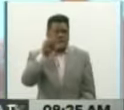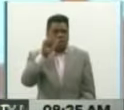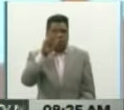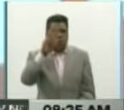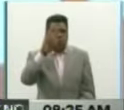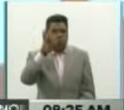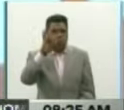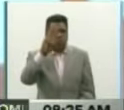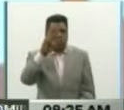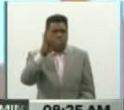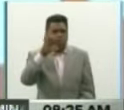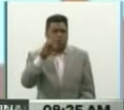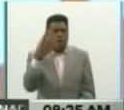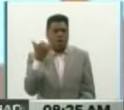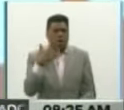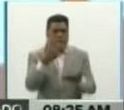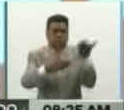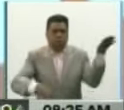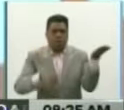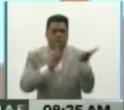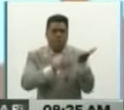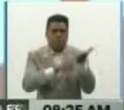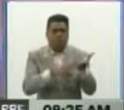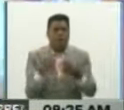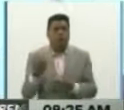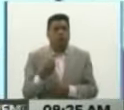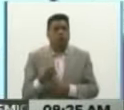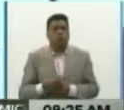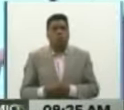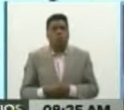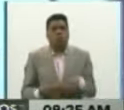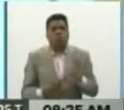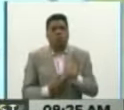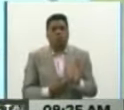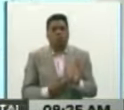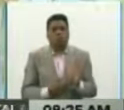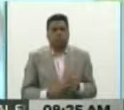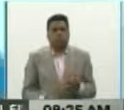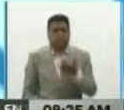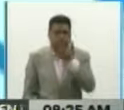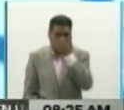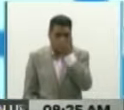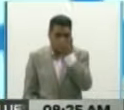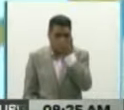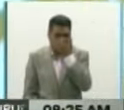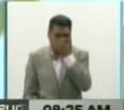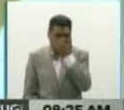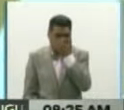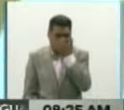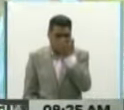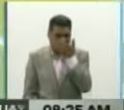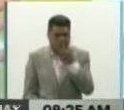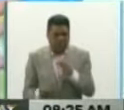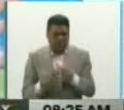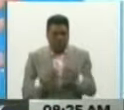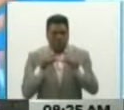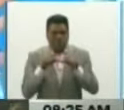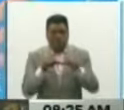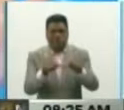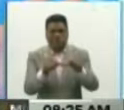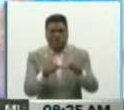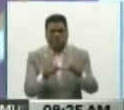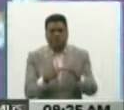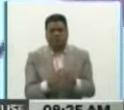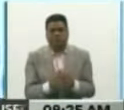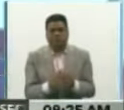también traes pruebas de cómo han sido violados constantemente los trabajadores de Polar, y queremos escuchar tu versión y a ver si estás